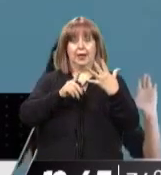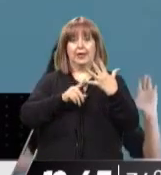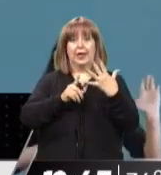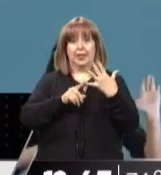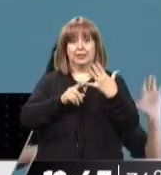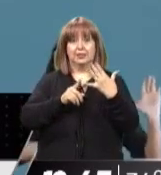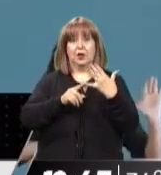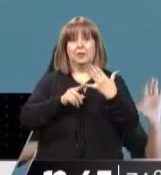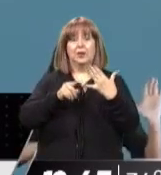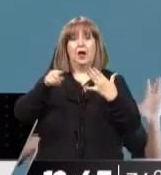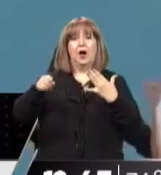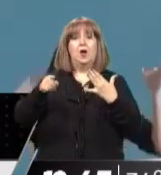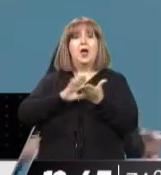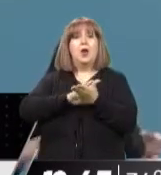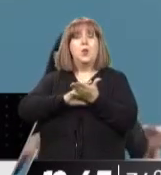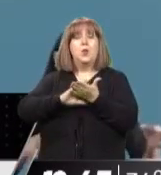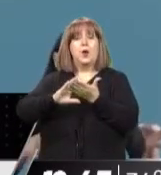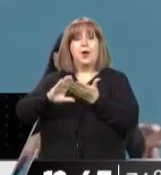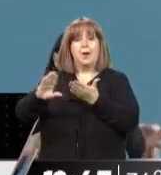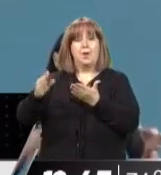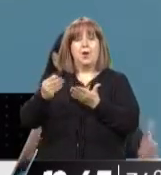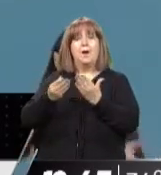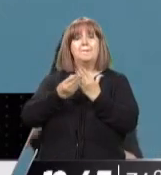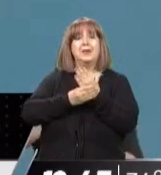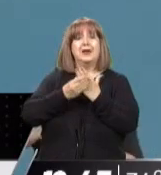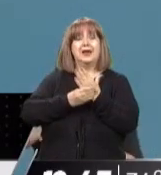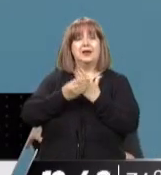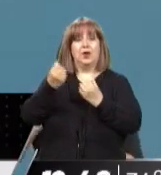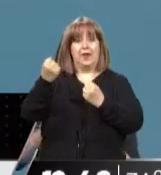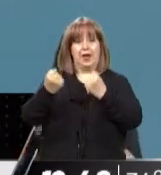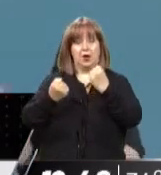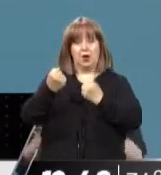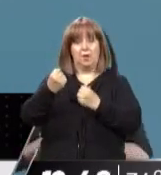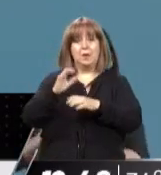Vamos a poner en funciones al nuevo ministro de Economía.